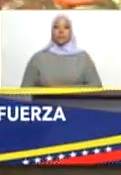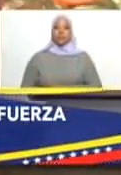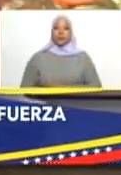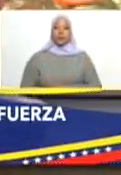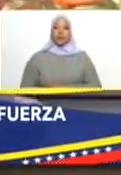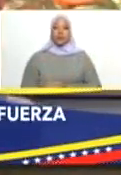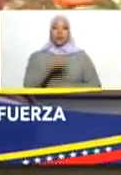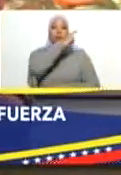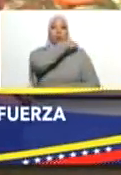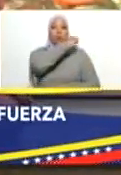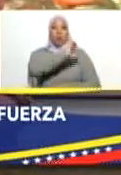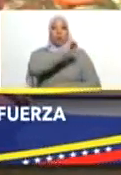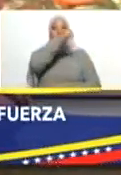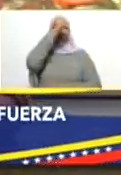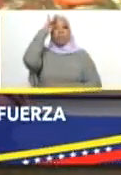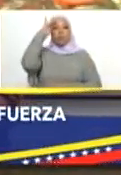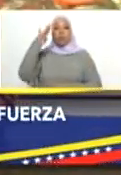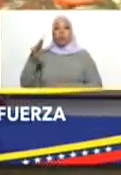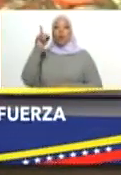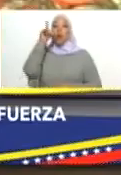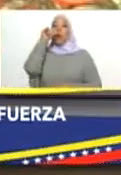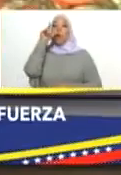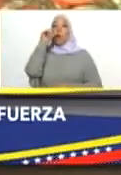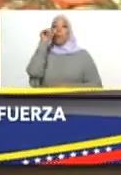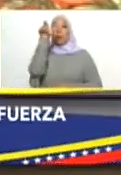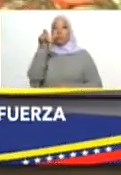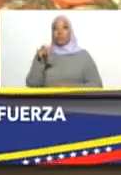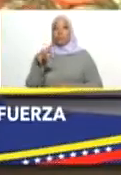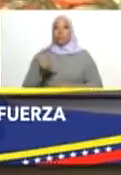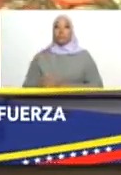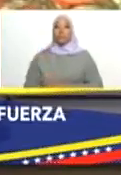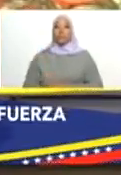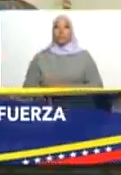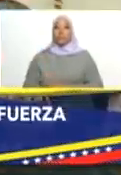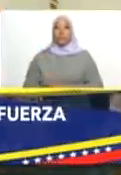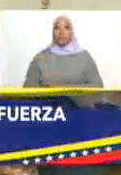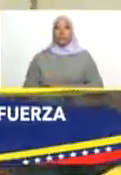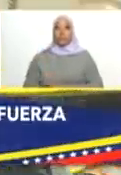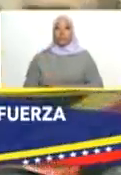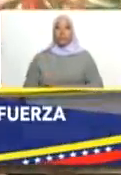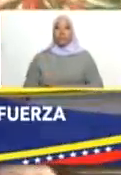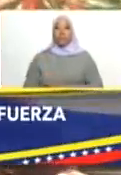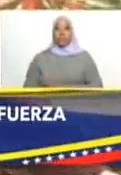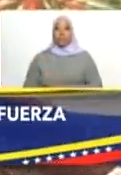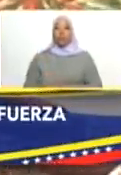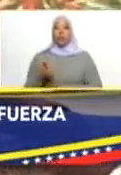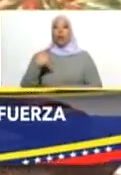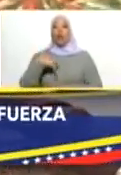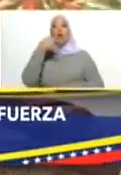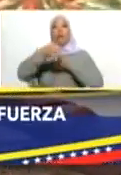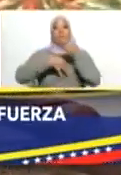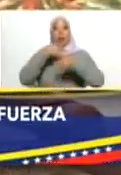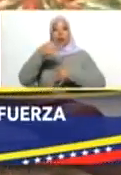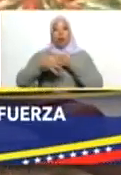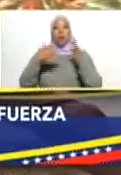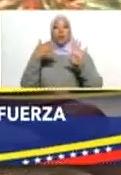coronel Delvis José Ramos Gómez, quien han llevado la palabra